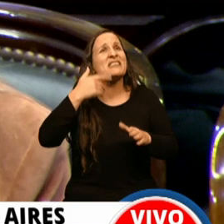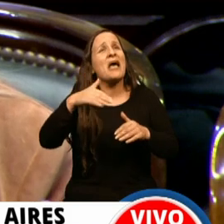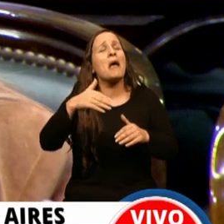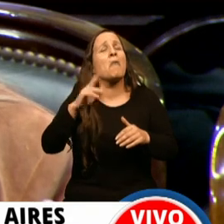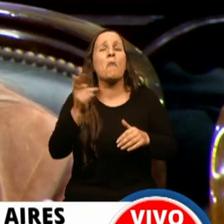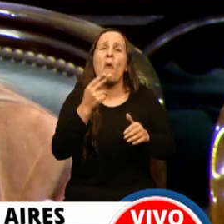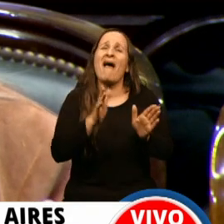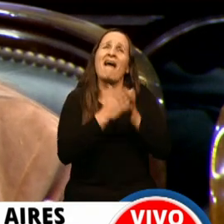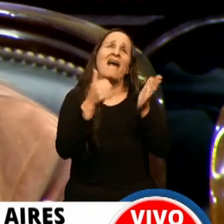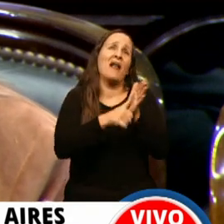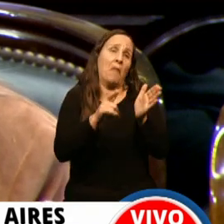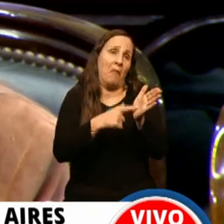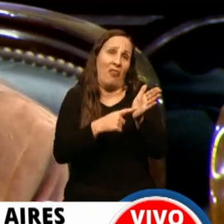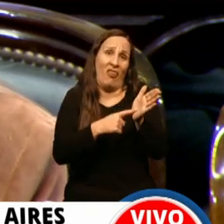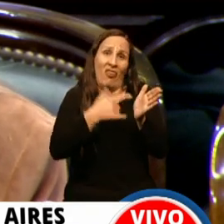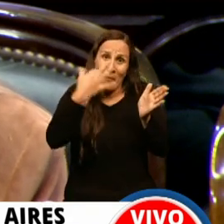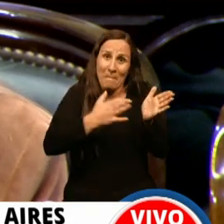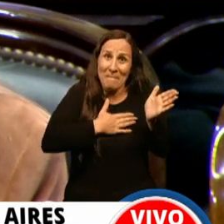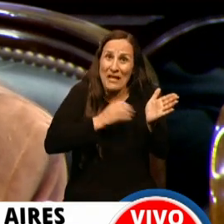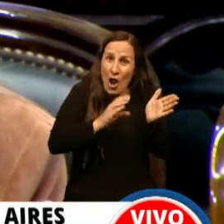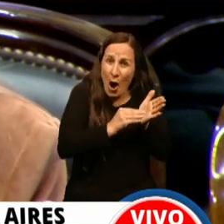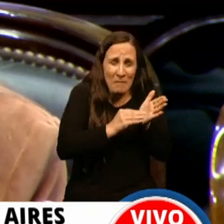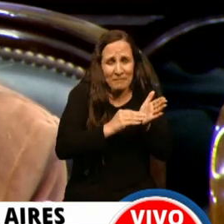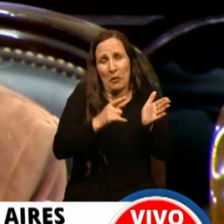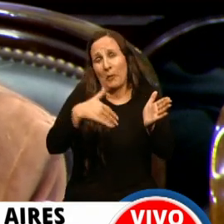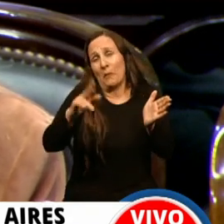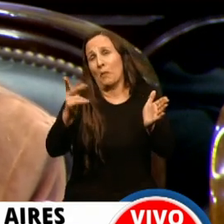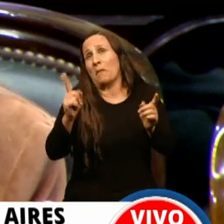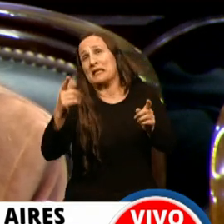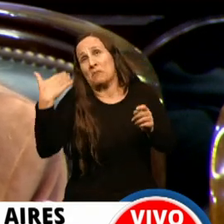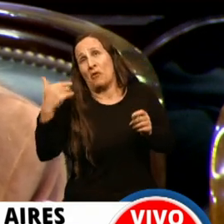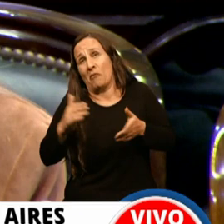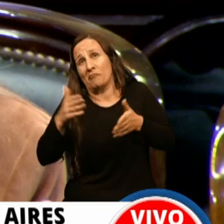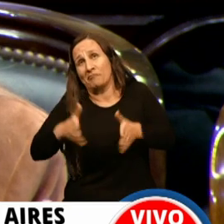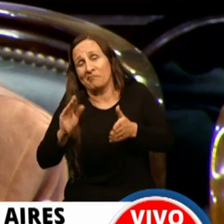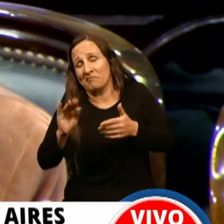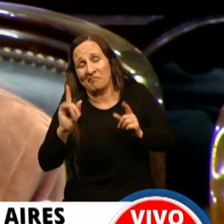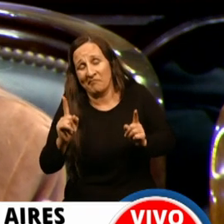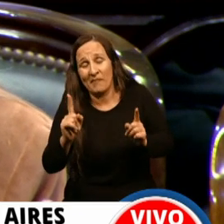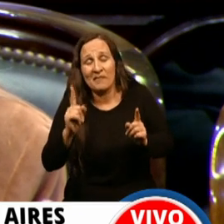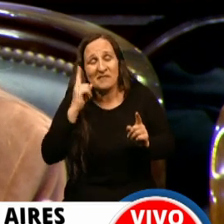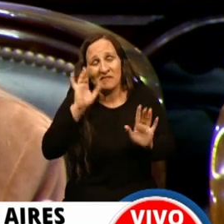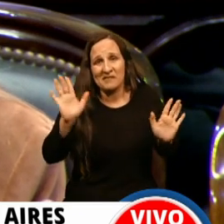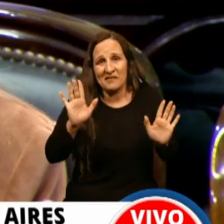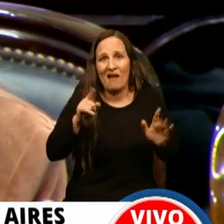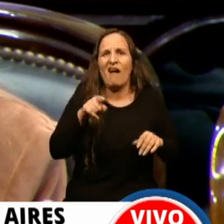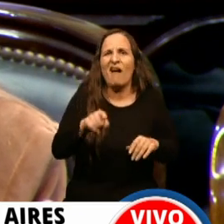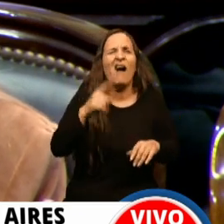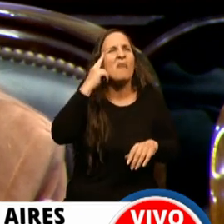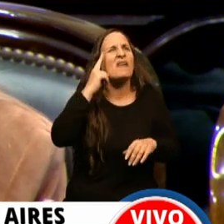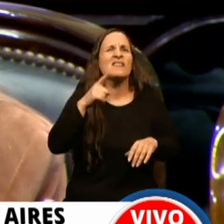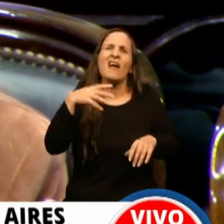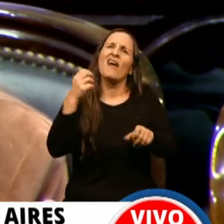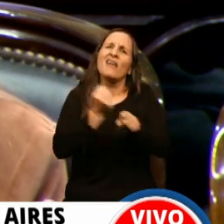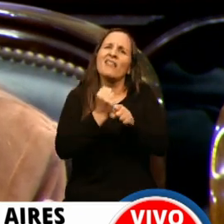un documento nacional de identidad que diga mi nombre pensaba que jamás iba a poder acceder a un trabajo